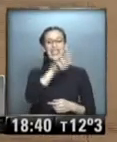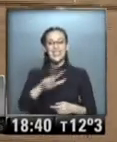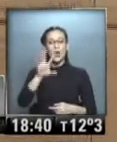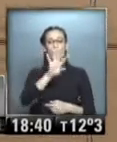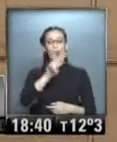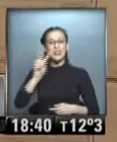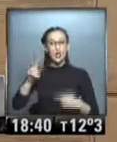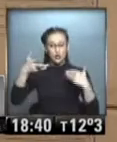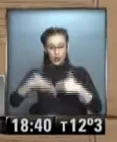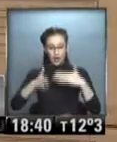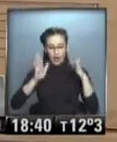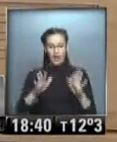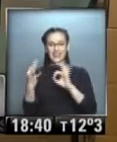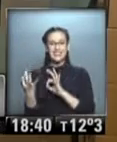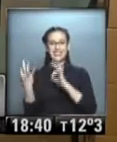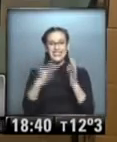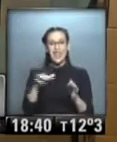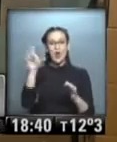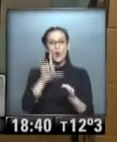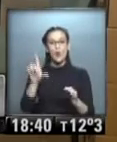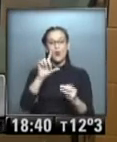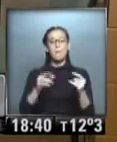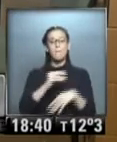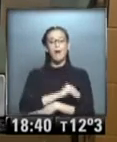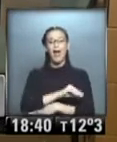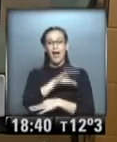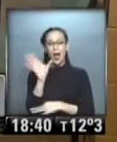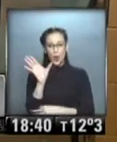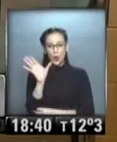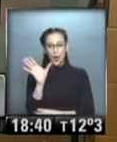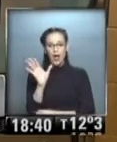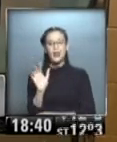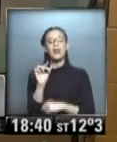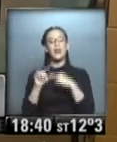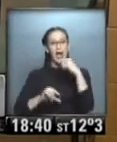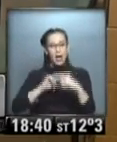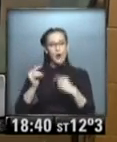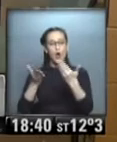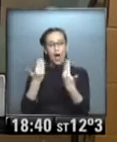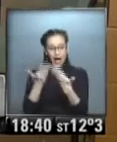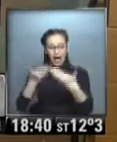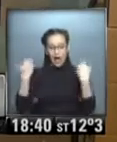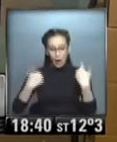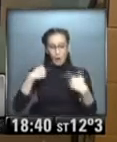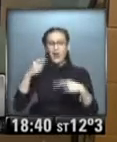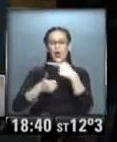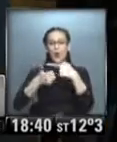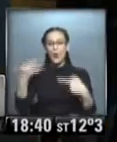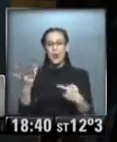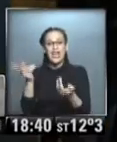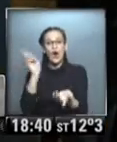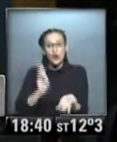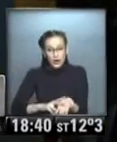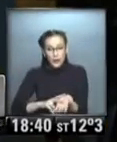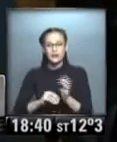urnas que ingresaron el lunes a la madrugada al Palacio Legislativo empezaron a ser abiertas para el conteo final.